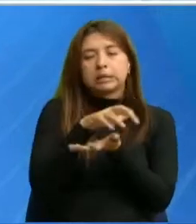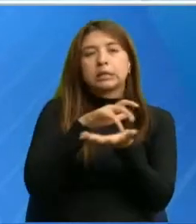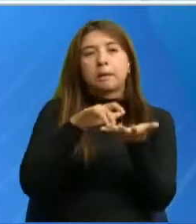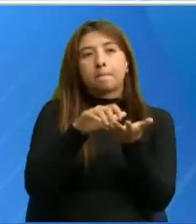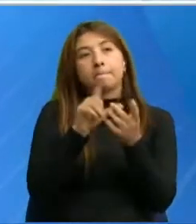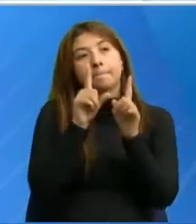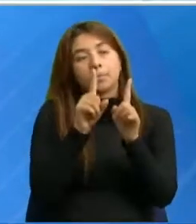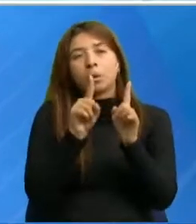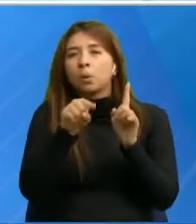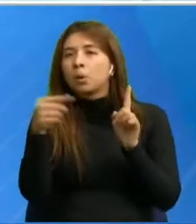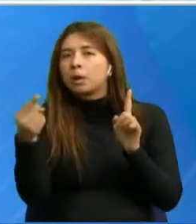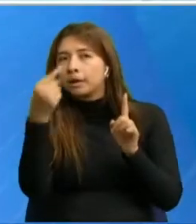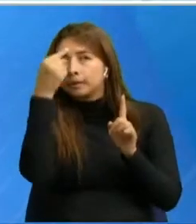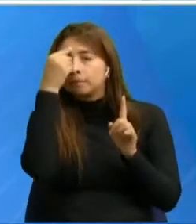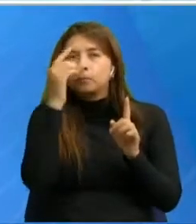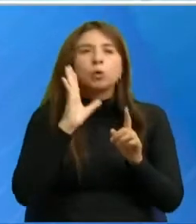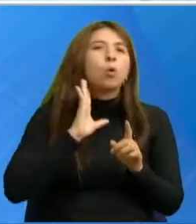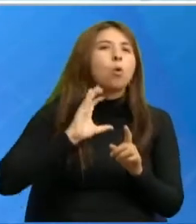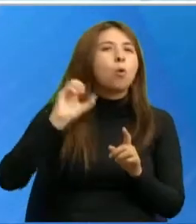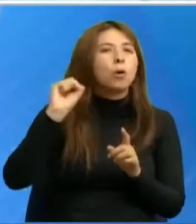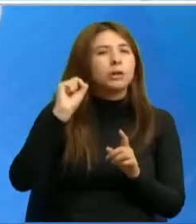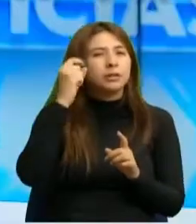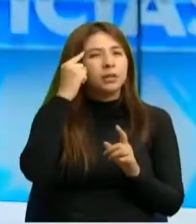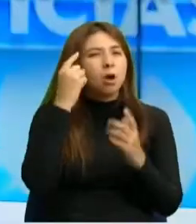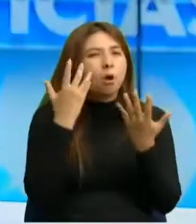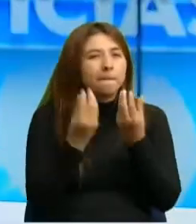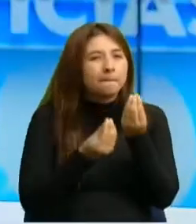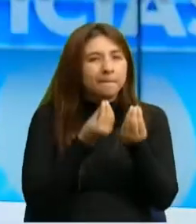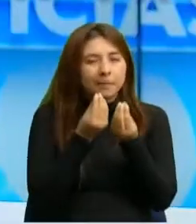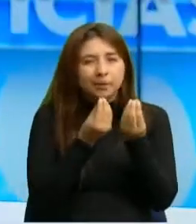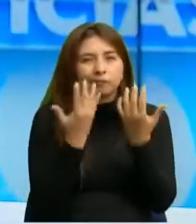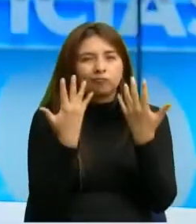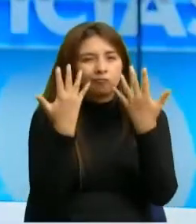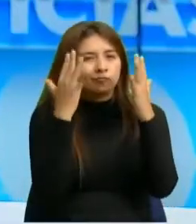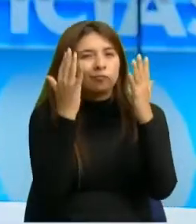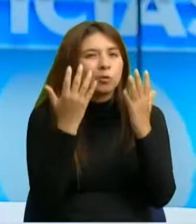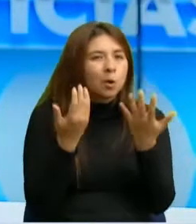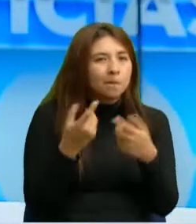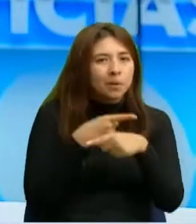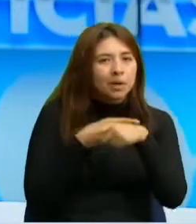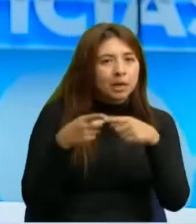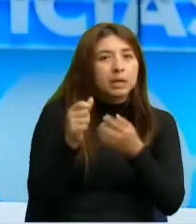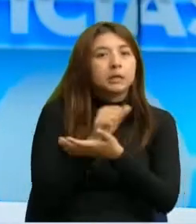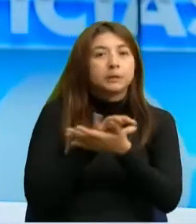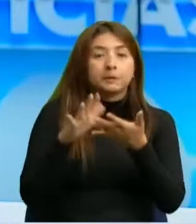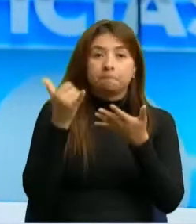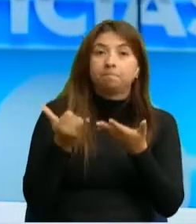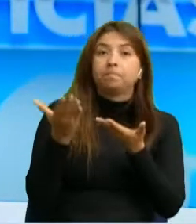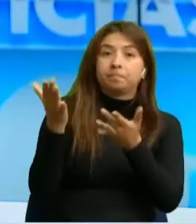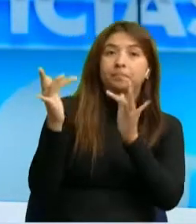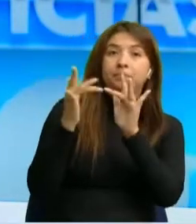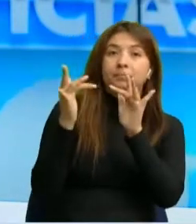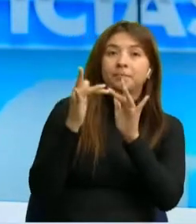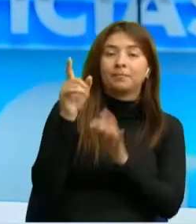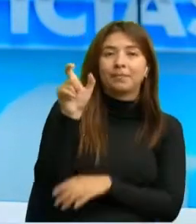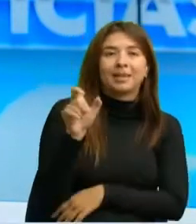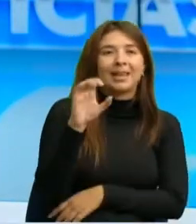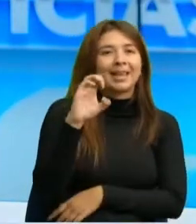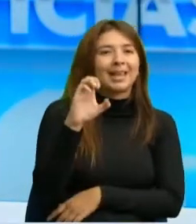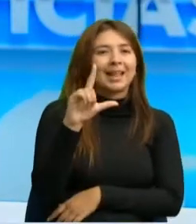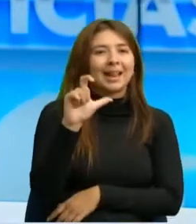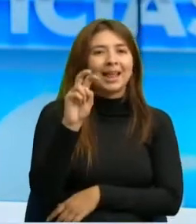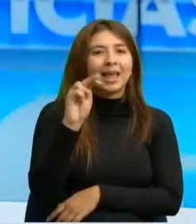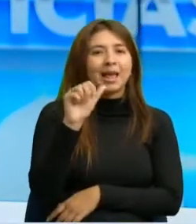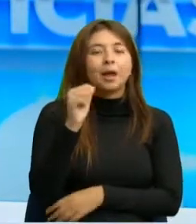Mientras tanto, hay expectativa en Ocaña frente a cómo será la celebración de Semana Santa y por eso establecemos contacto a esta hora con Eliana. Eliana, buenas